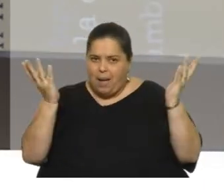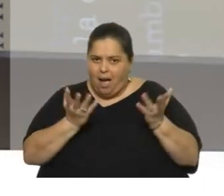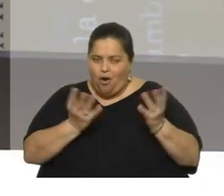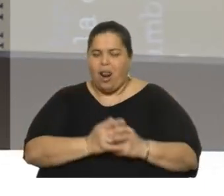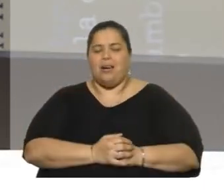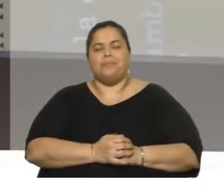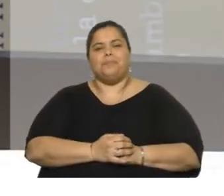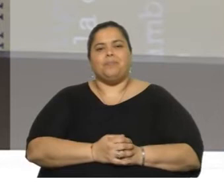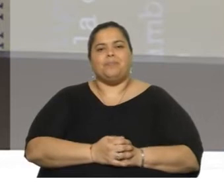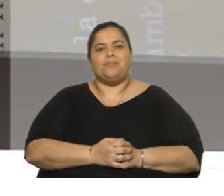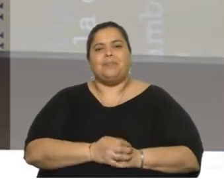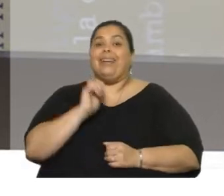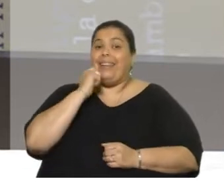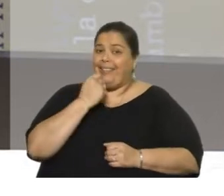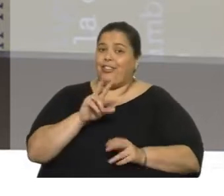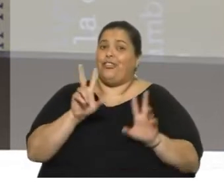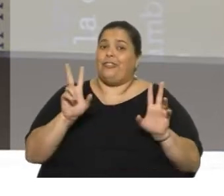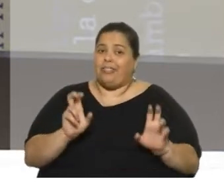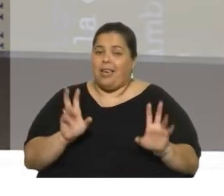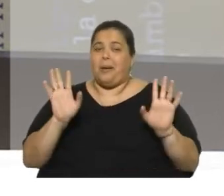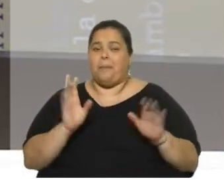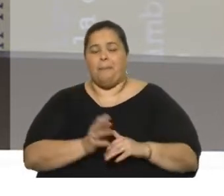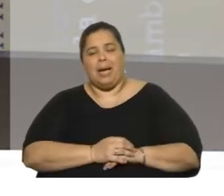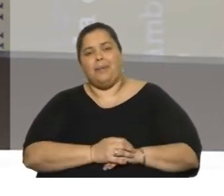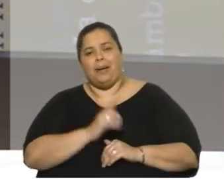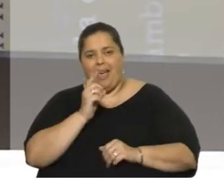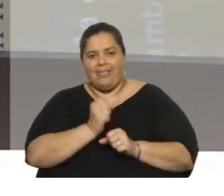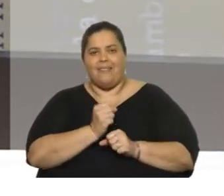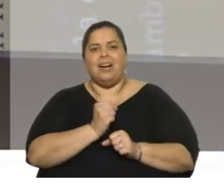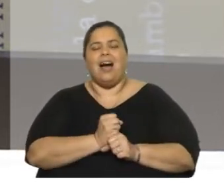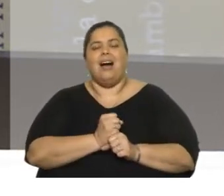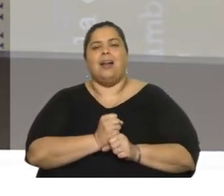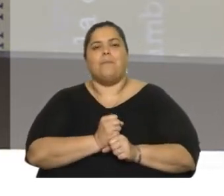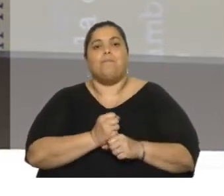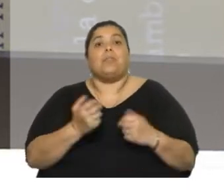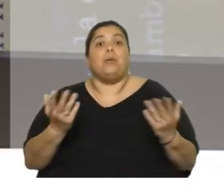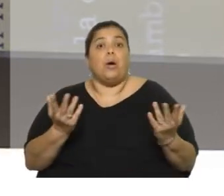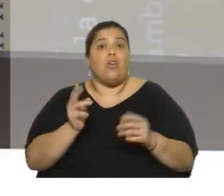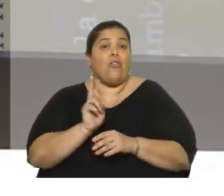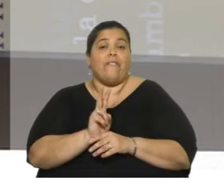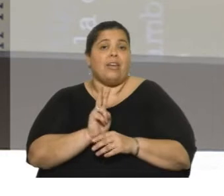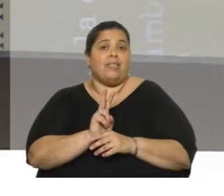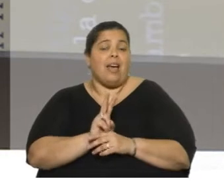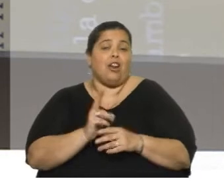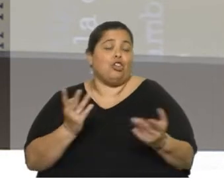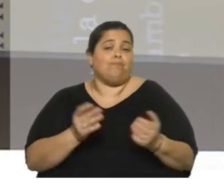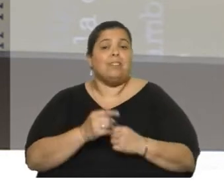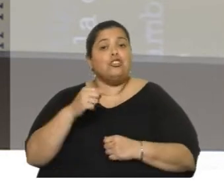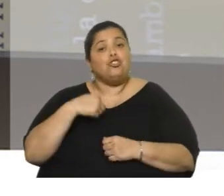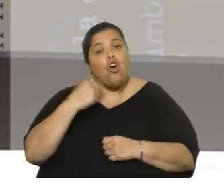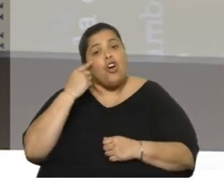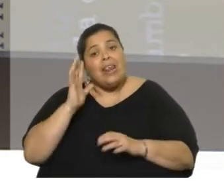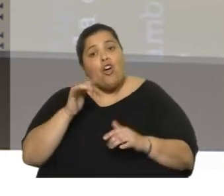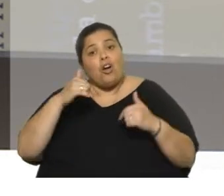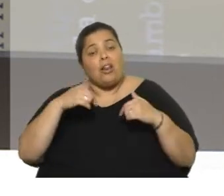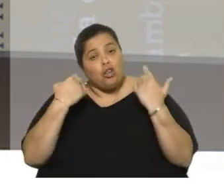mesa. Lindo temita, como para trabajarlo y bueno, defenderlo. Yo creo que, a ver, nosotros acá